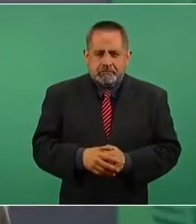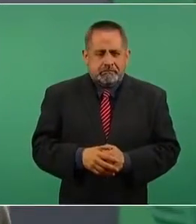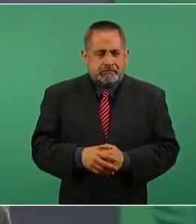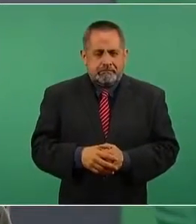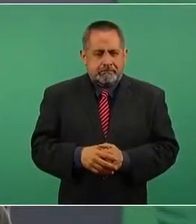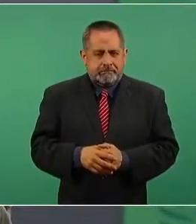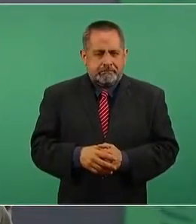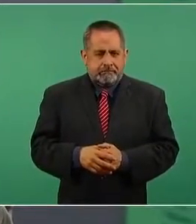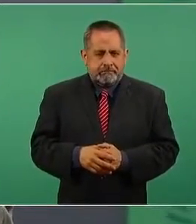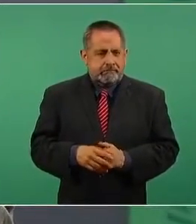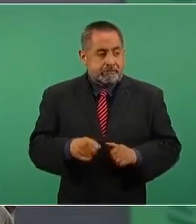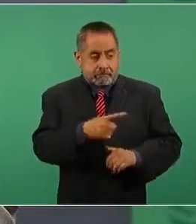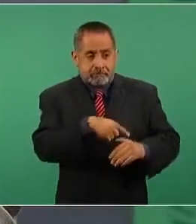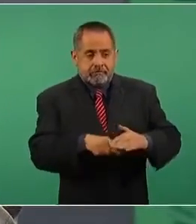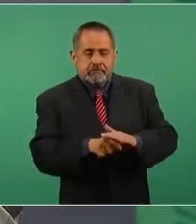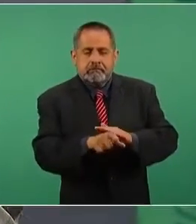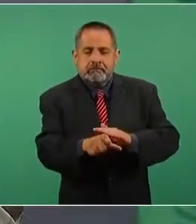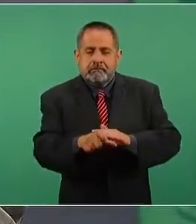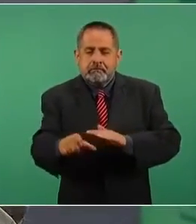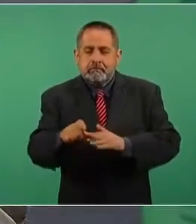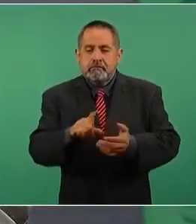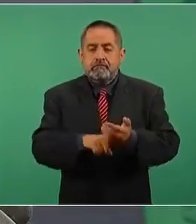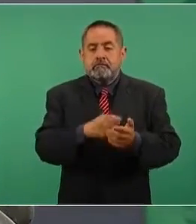a los senadores